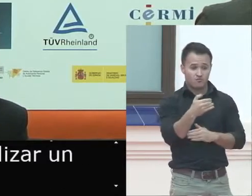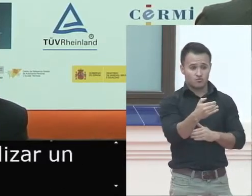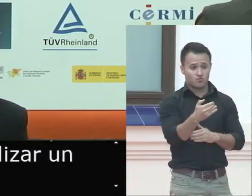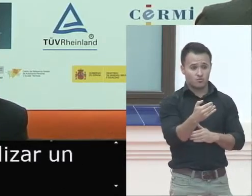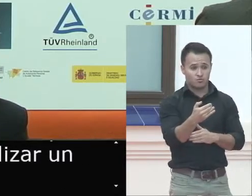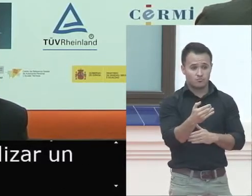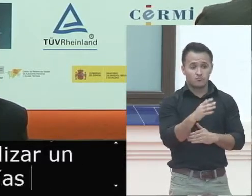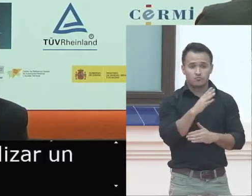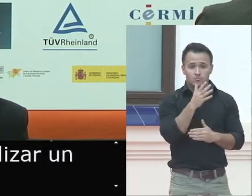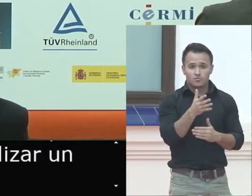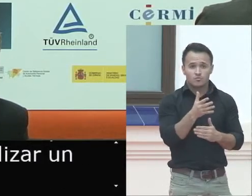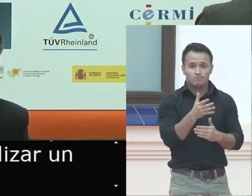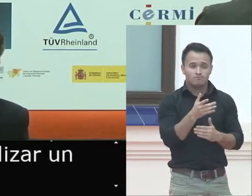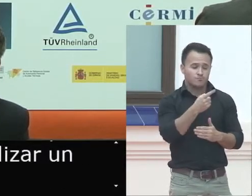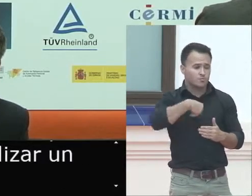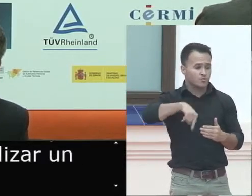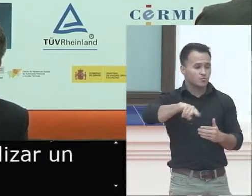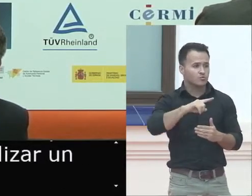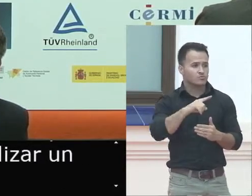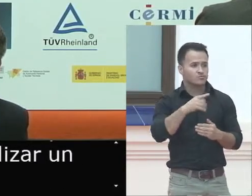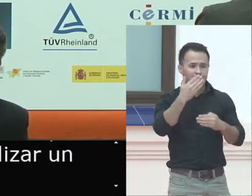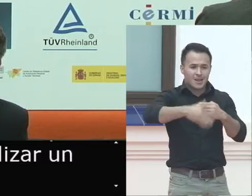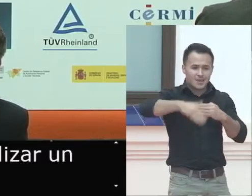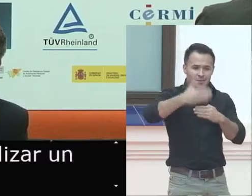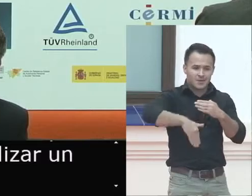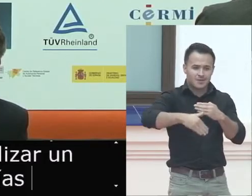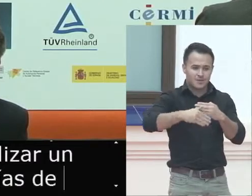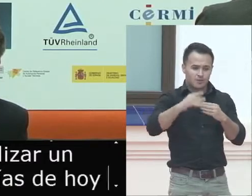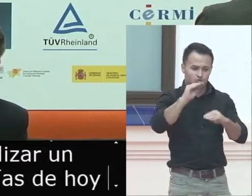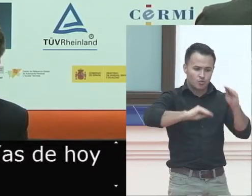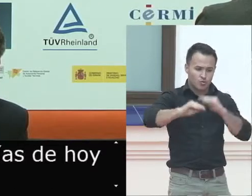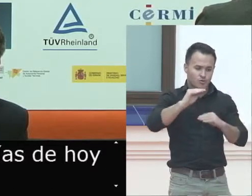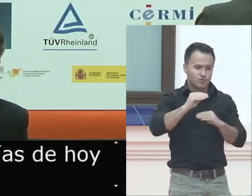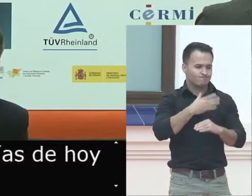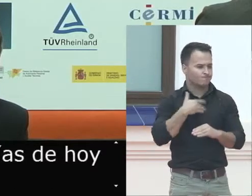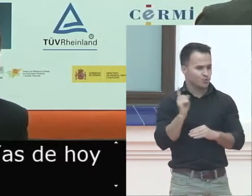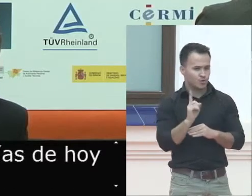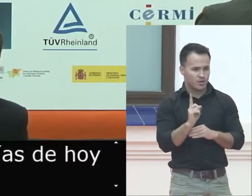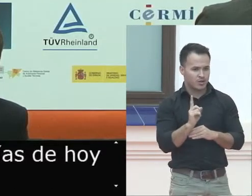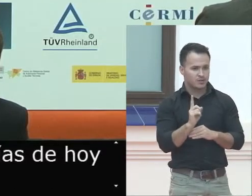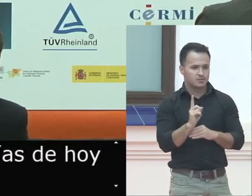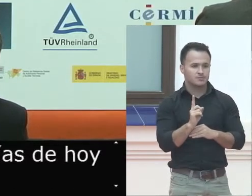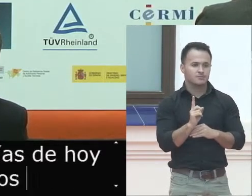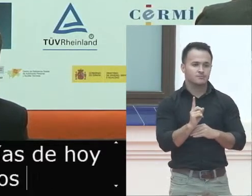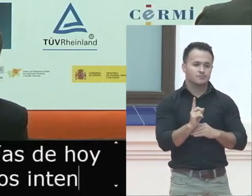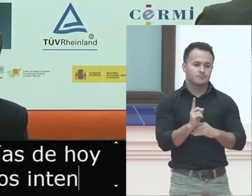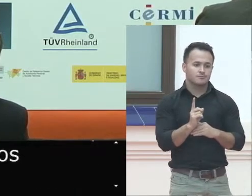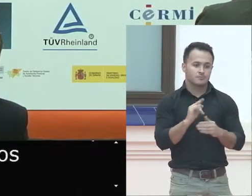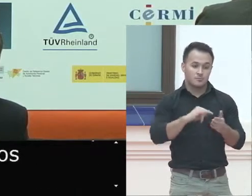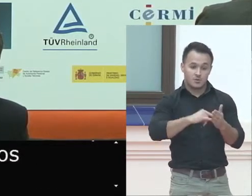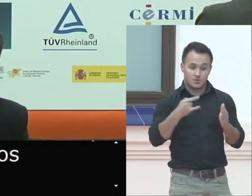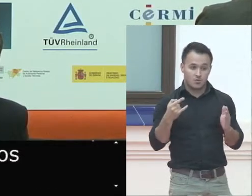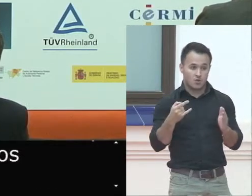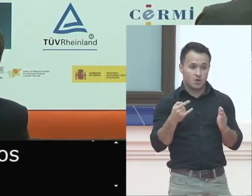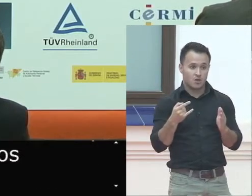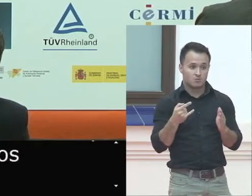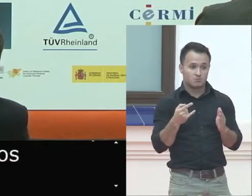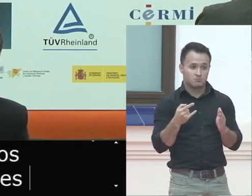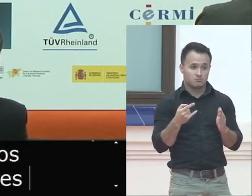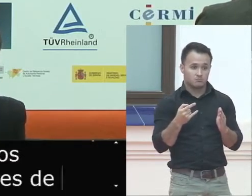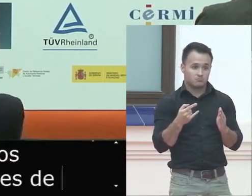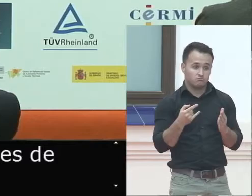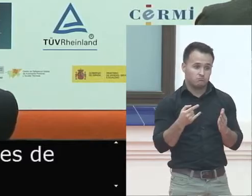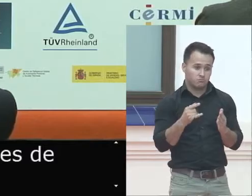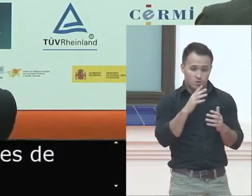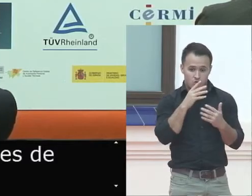porque hemos intentado no limitar las distintas soluciones de accesibilidad ni limitar tecnologías que existen hoy que a